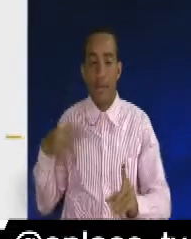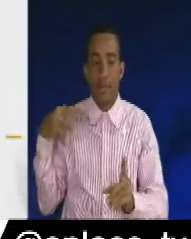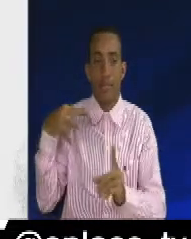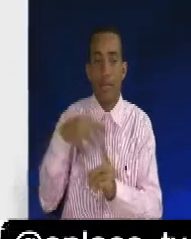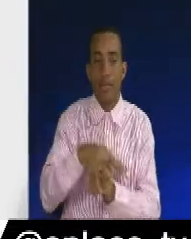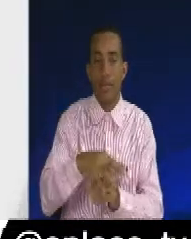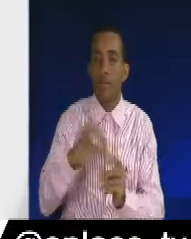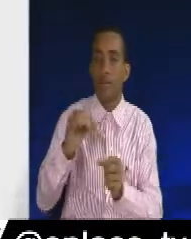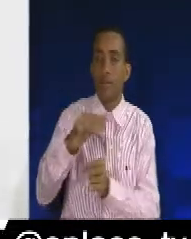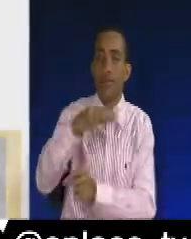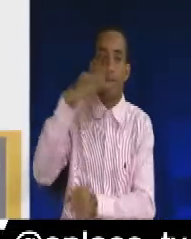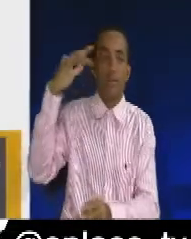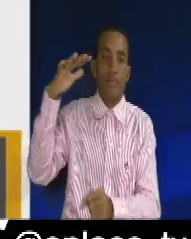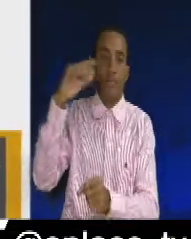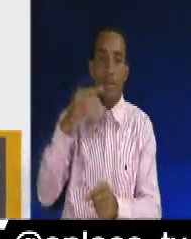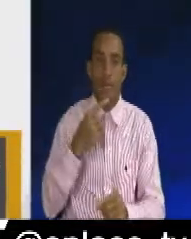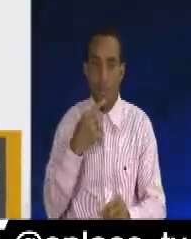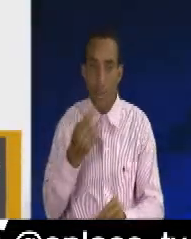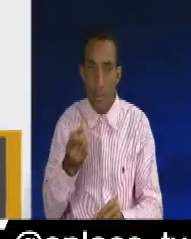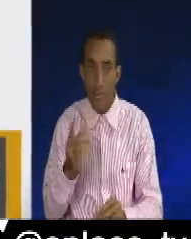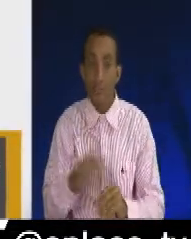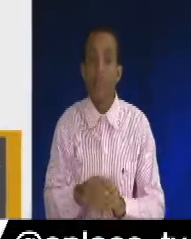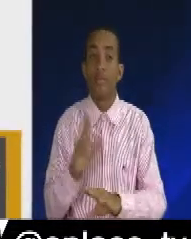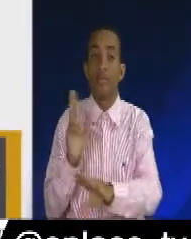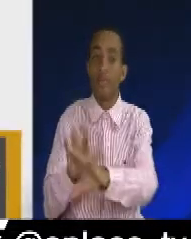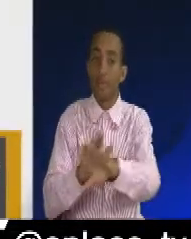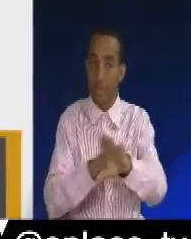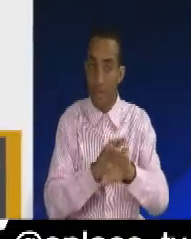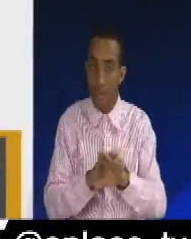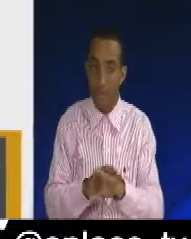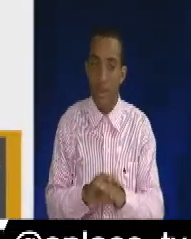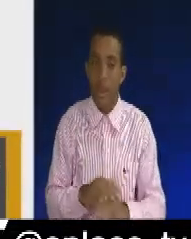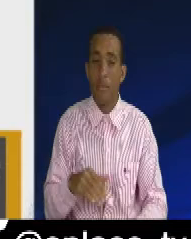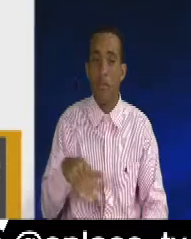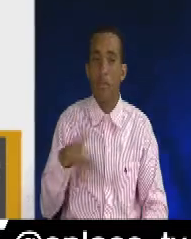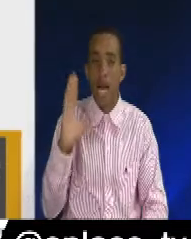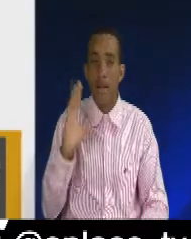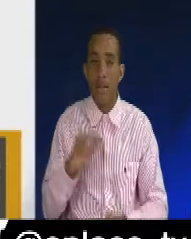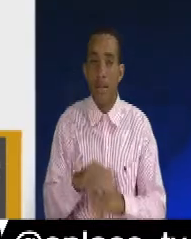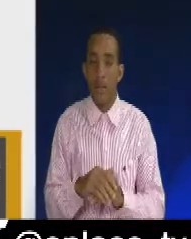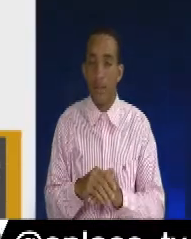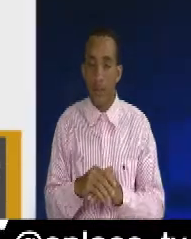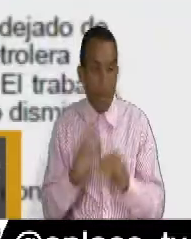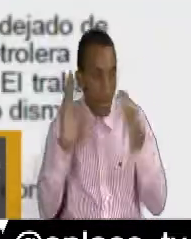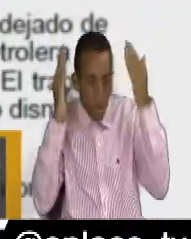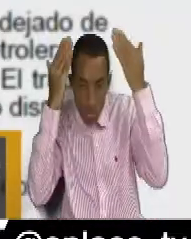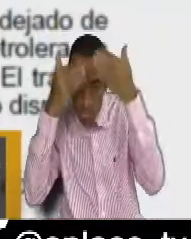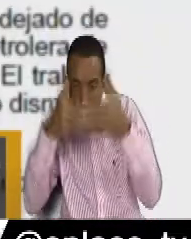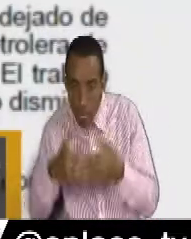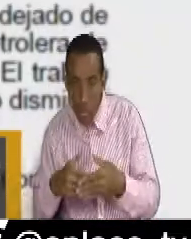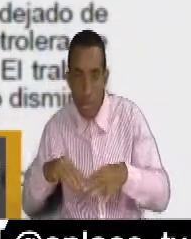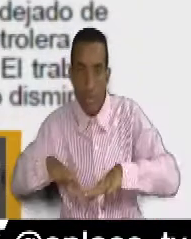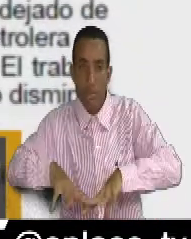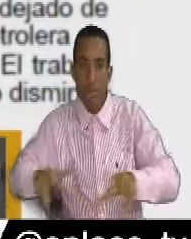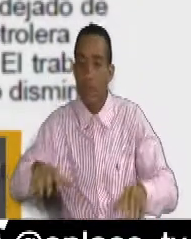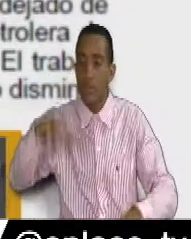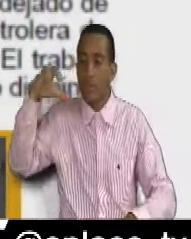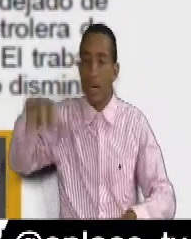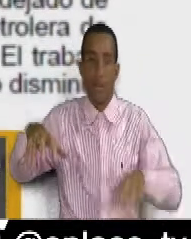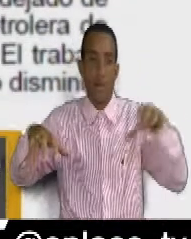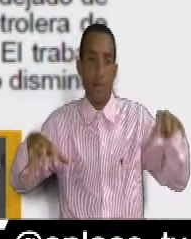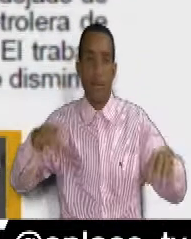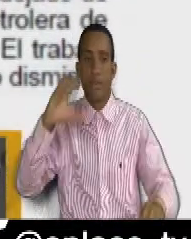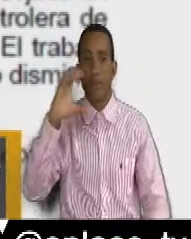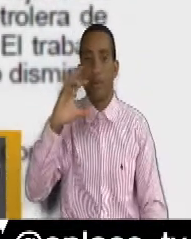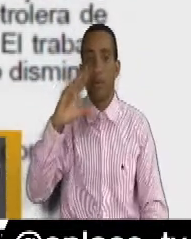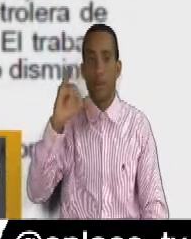ambientales. En el comunicado de prensa, la estatal petrolera cita que la mayor cantidad de eventos ilícitos se registran en los campos La Sira Infantas y